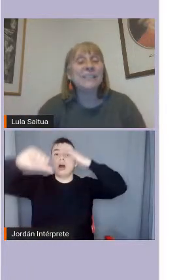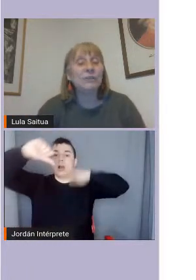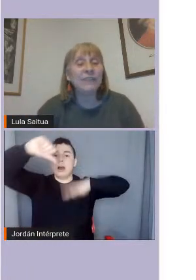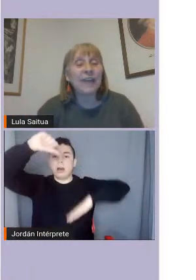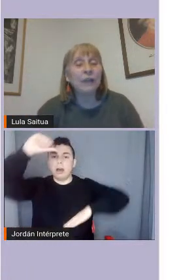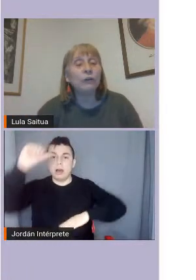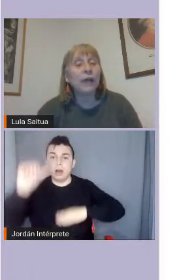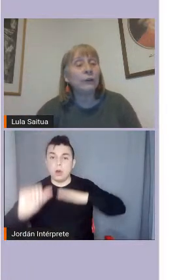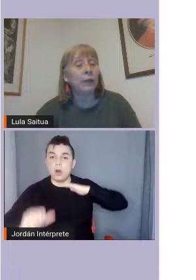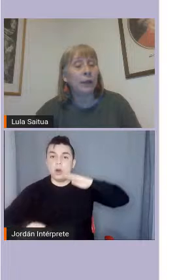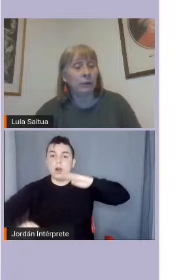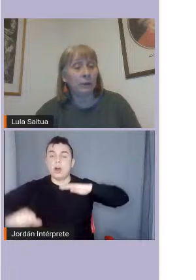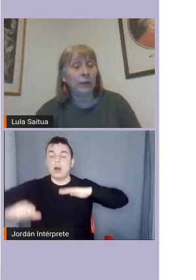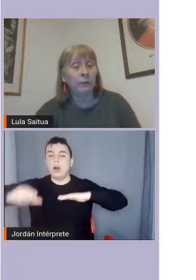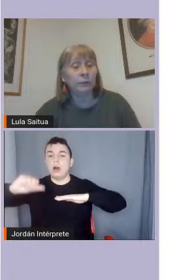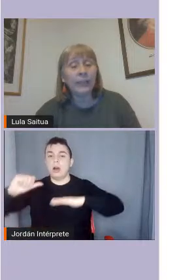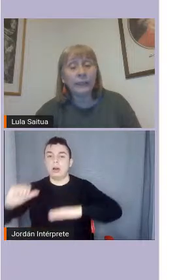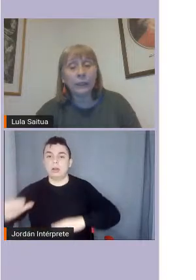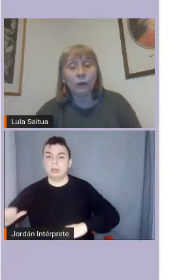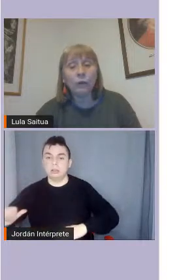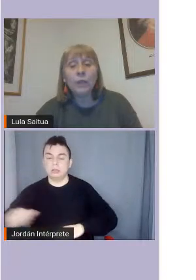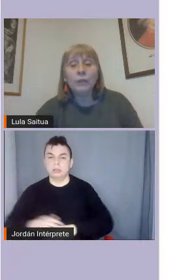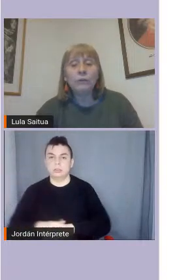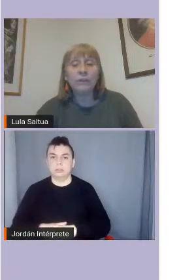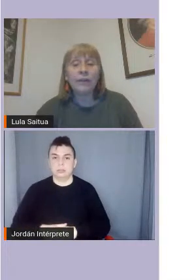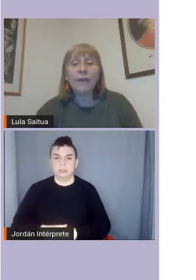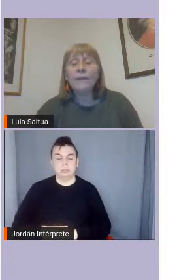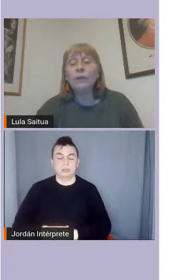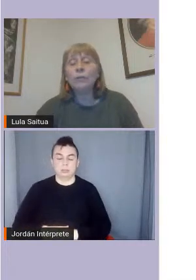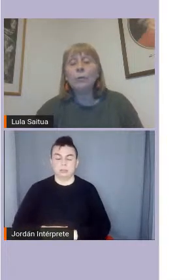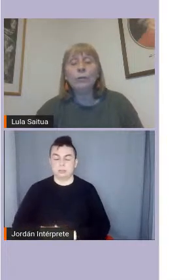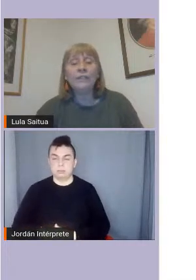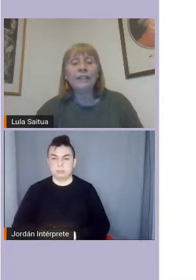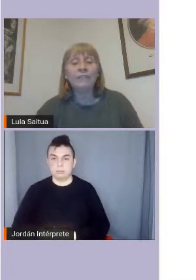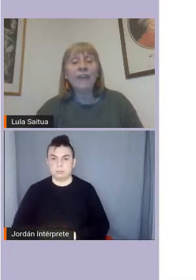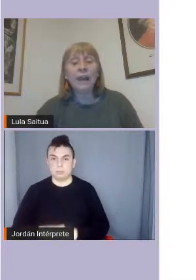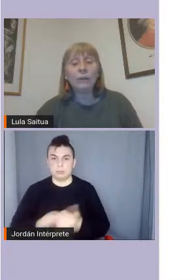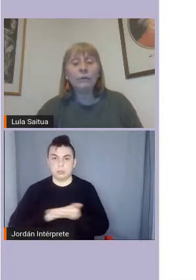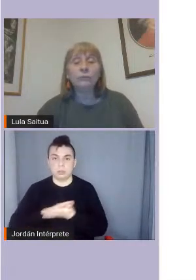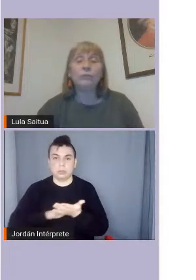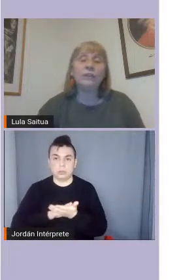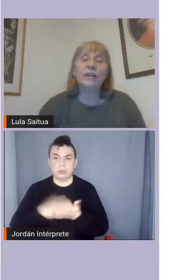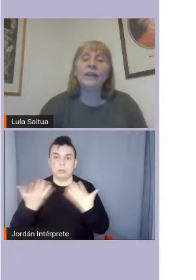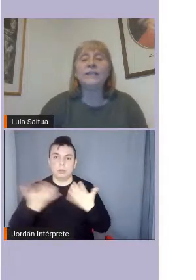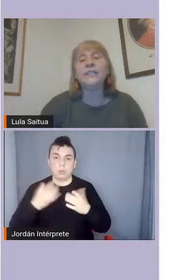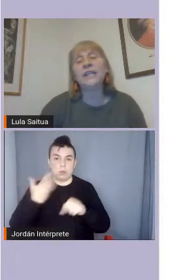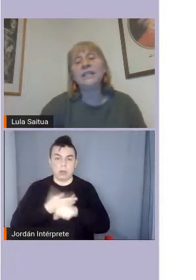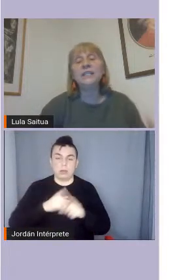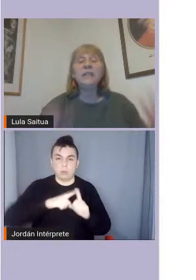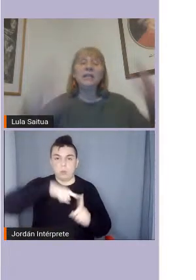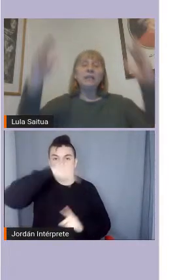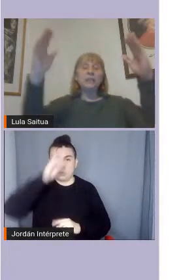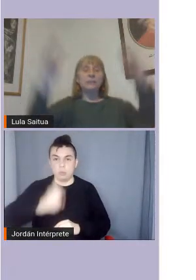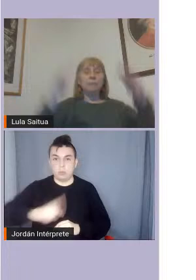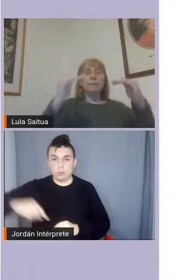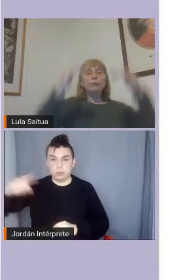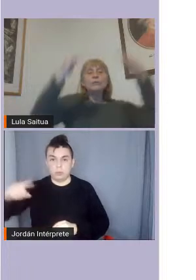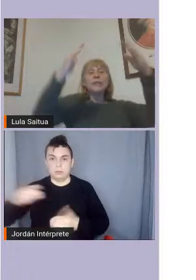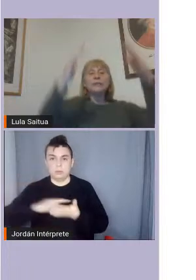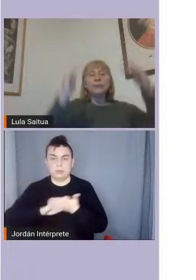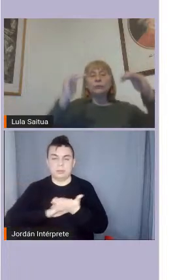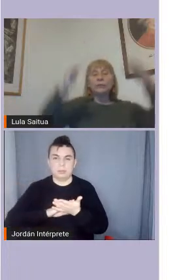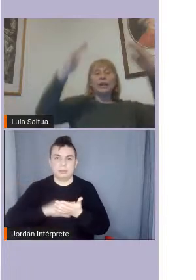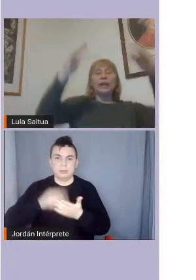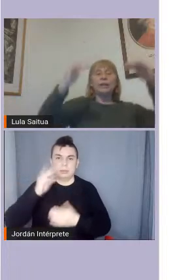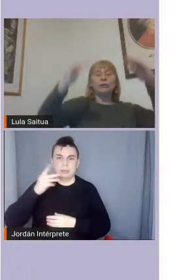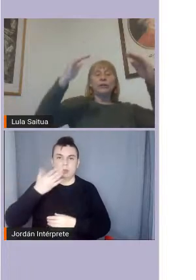Aquí aparece, ¿no es verdad? Algo técnico, ¿no es verdad? Como un intervalo, ¿no es verdad? Tercera descendente, que es simplemente